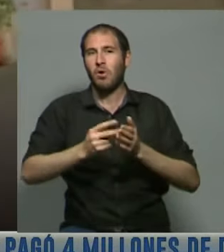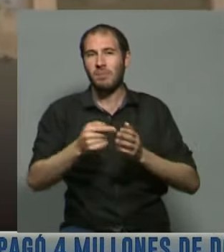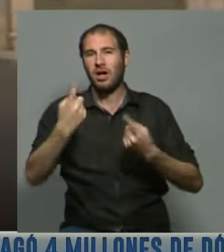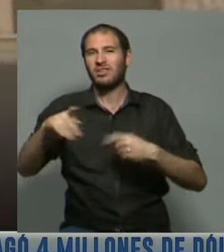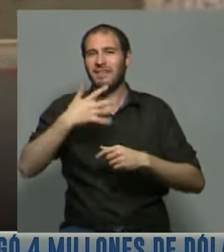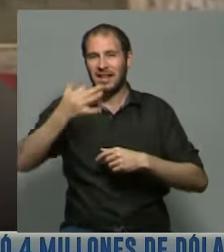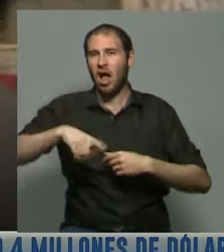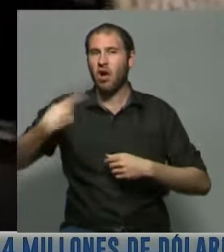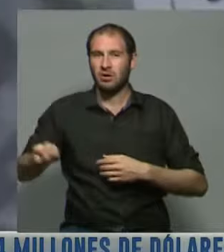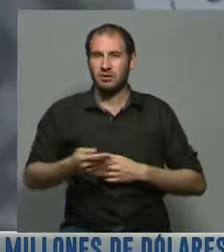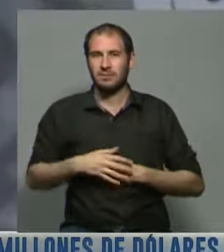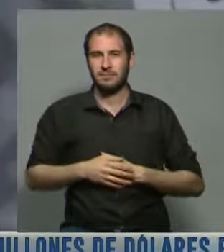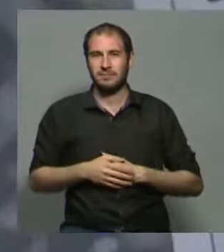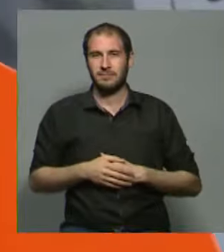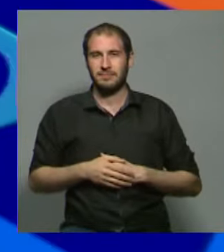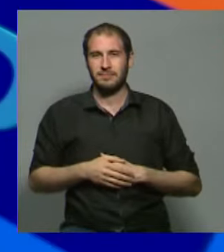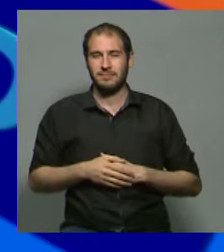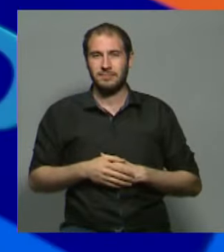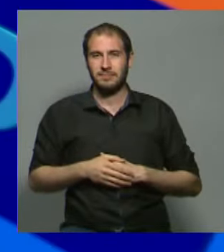ben altri problemi. Buona giornata.